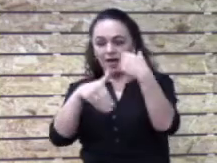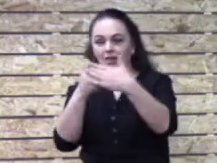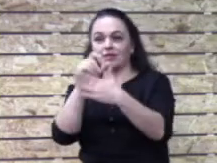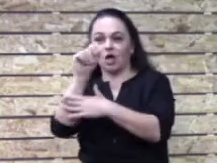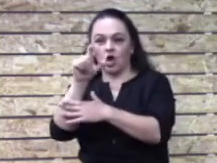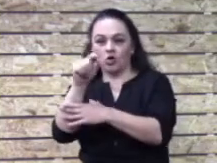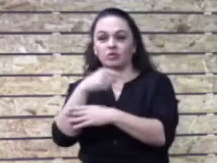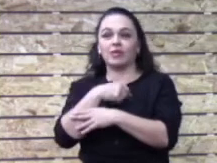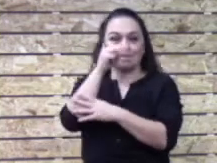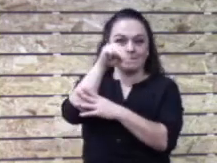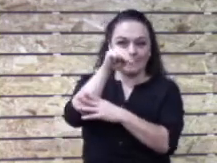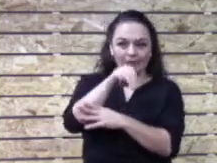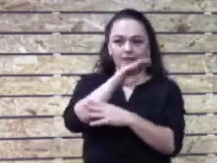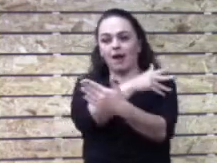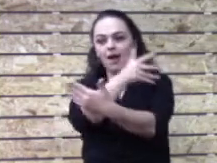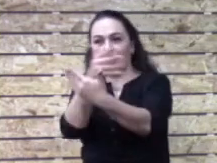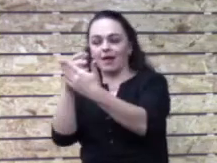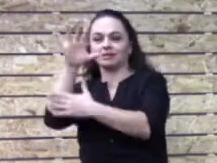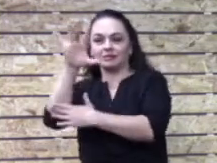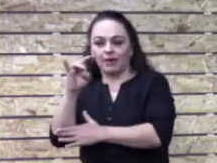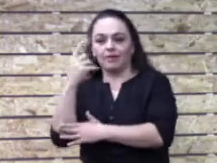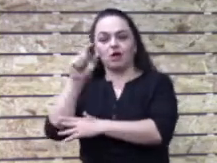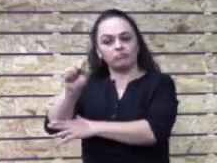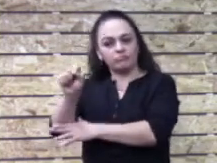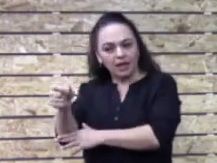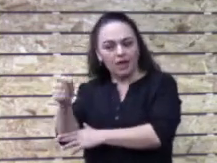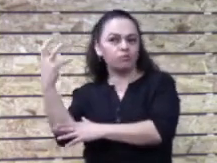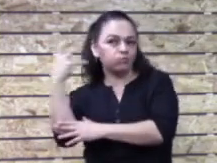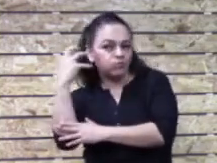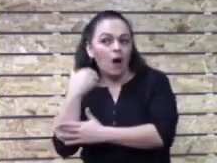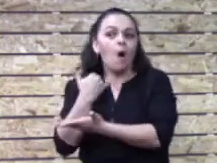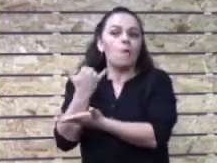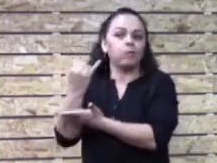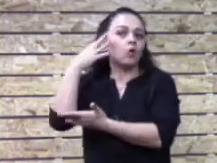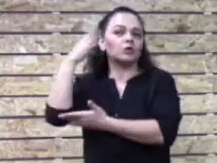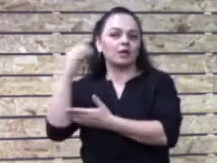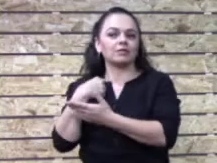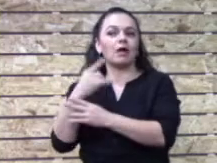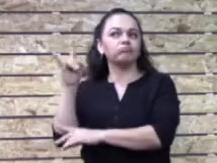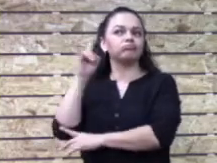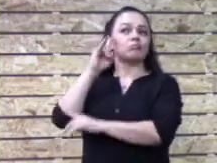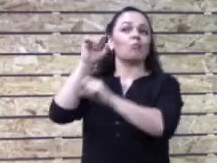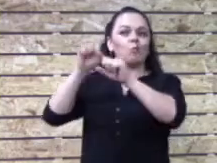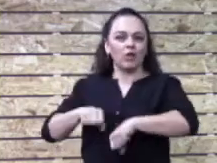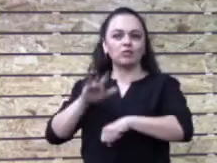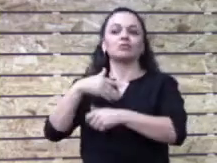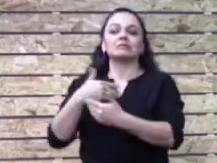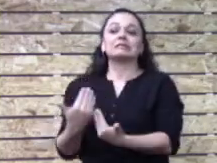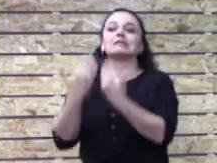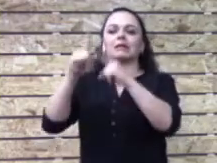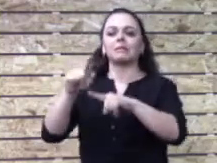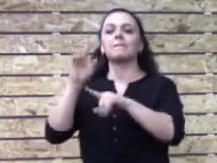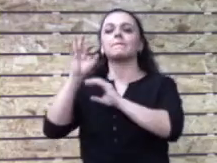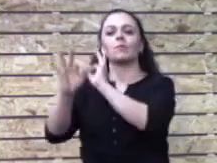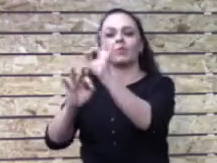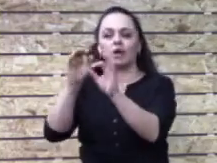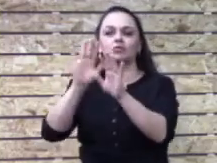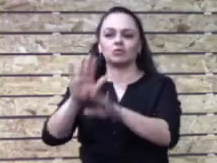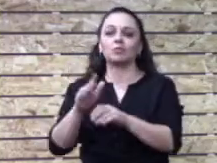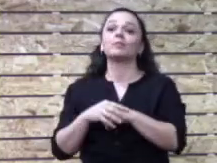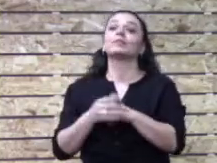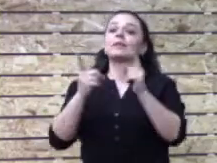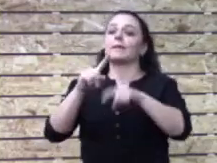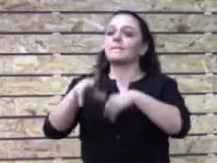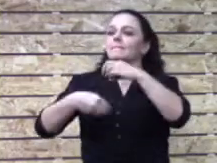nos han permitido asistir para ese programa de acompañamiento pastoral también. Después tenemos el chat,